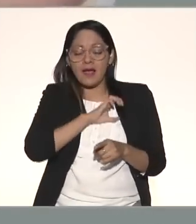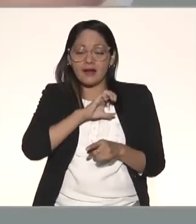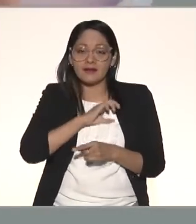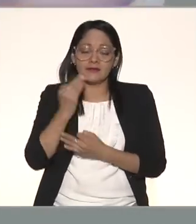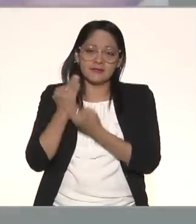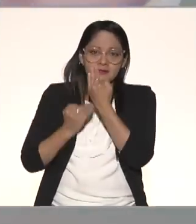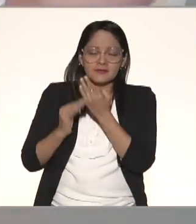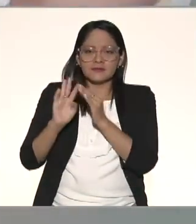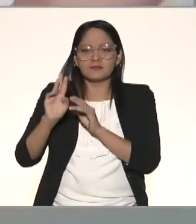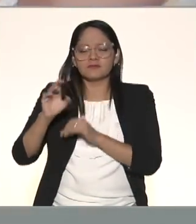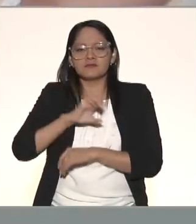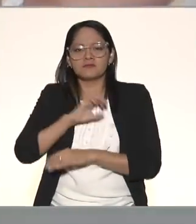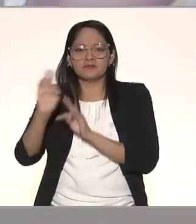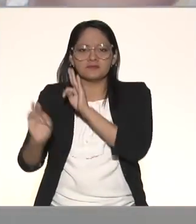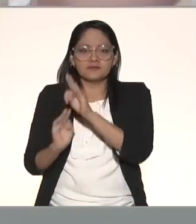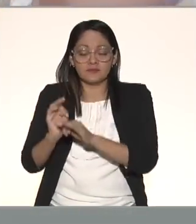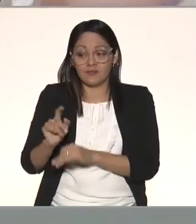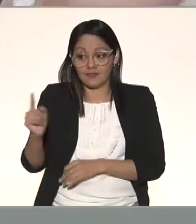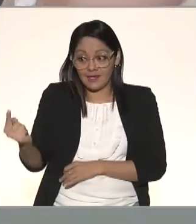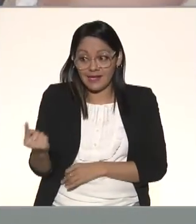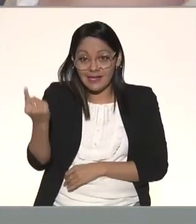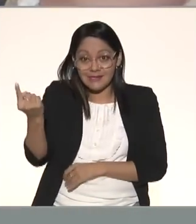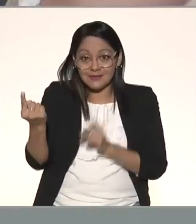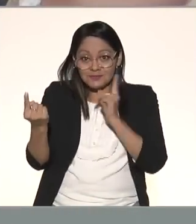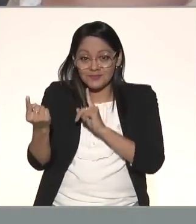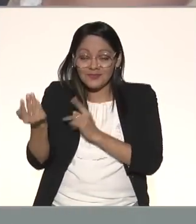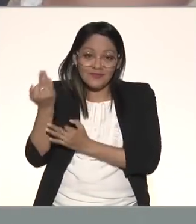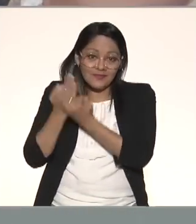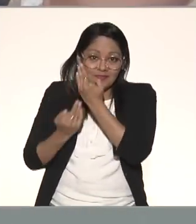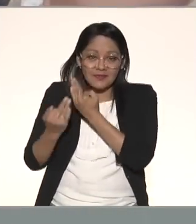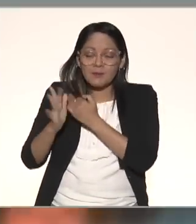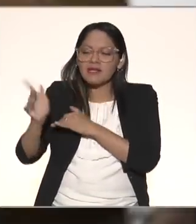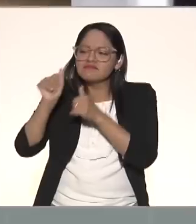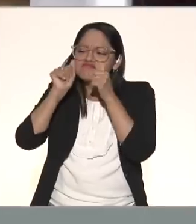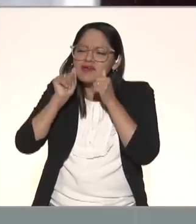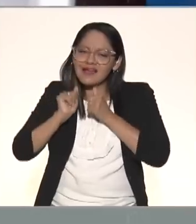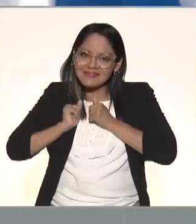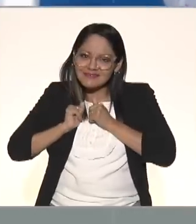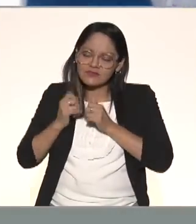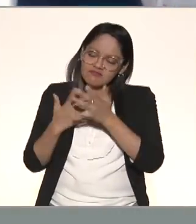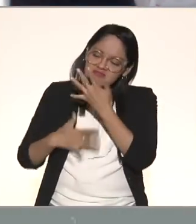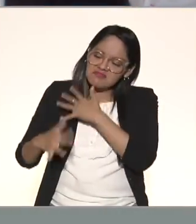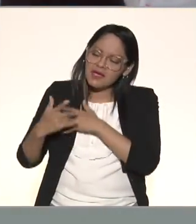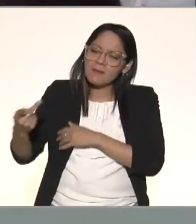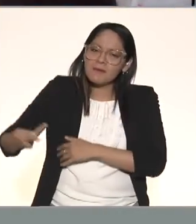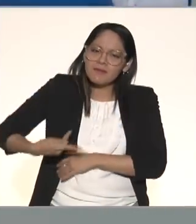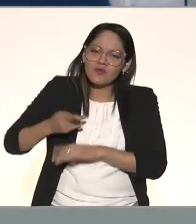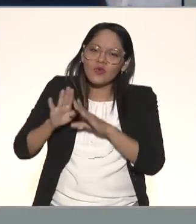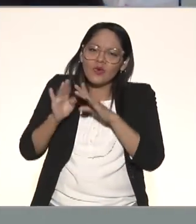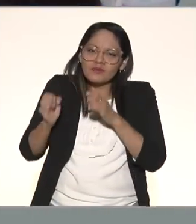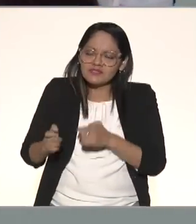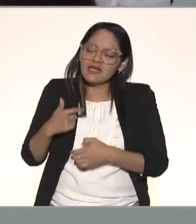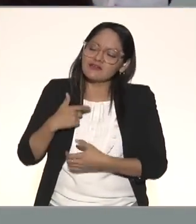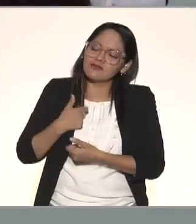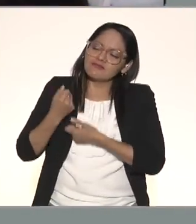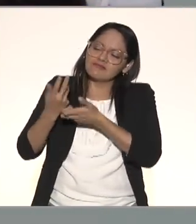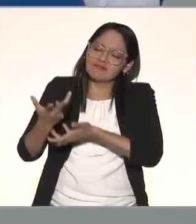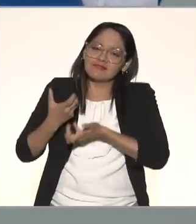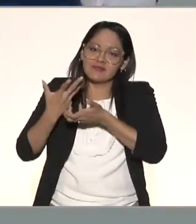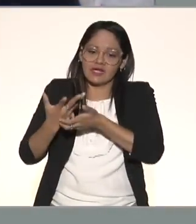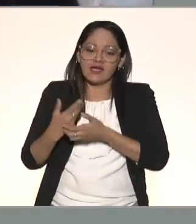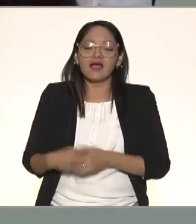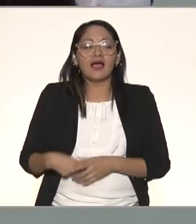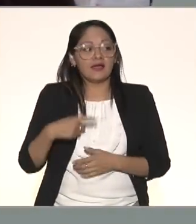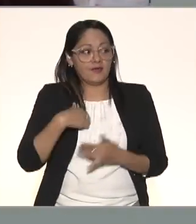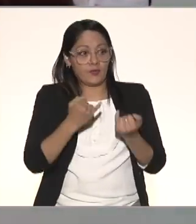que para ella una forma de demostrar cariño es tal vez como escuchar, preguntar cómo estás, ¿no? Involucrándome en cosas que sé que a le